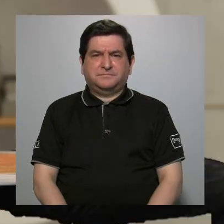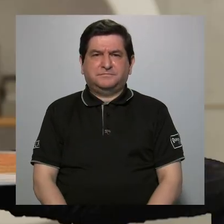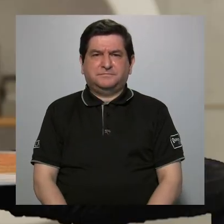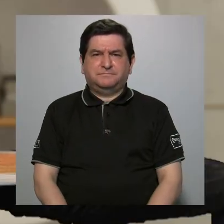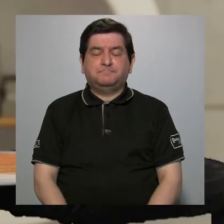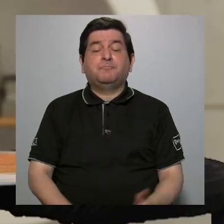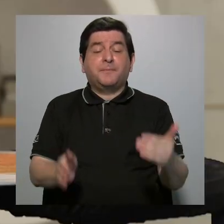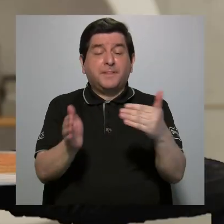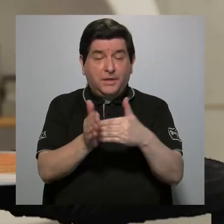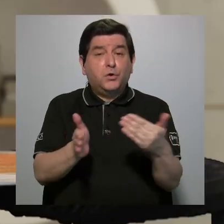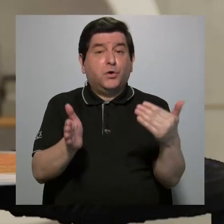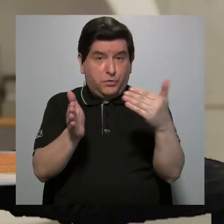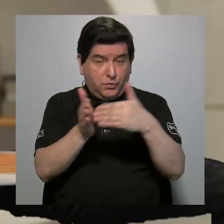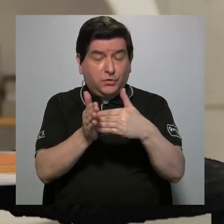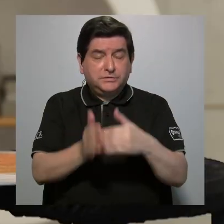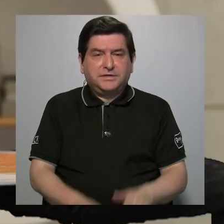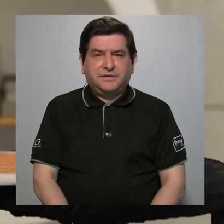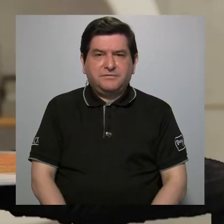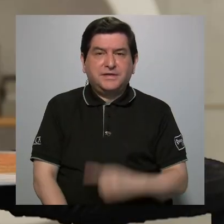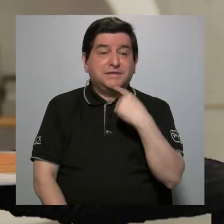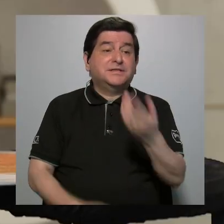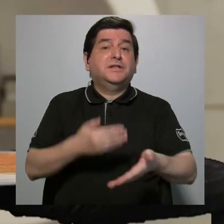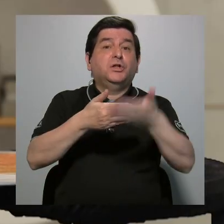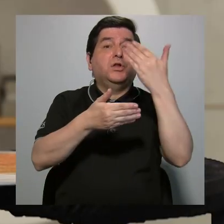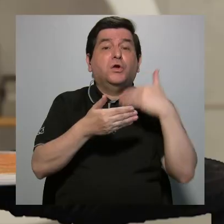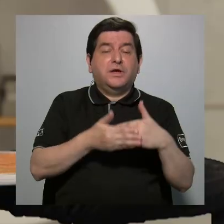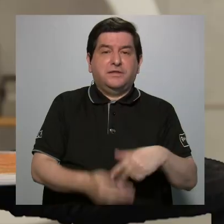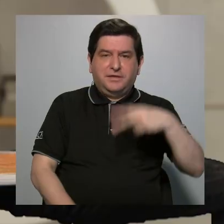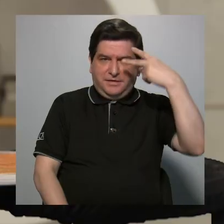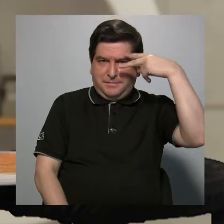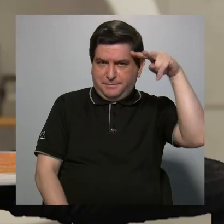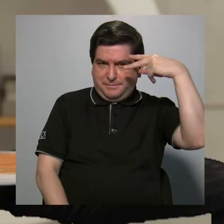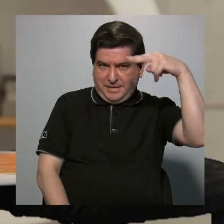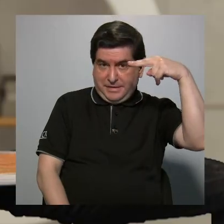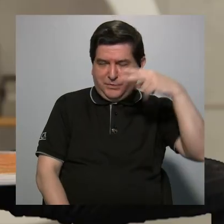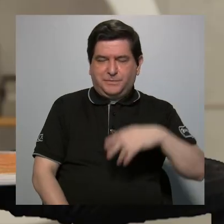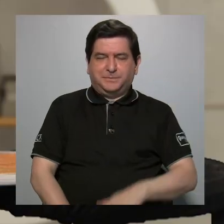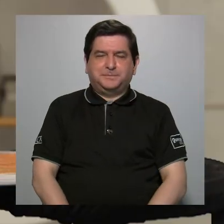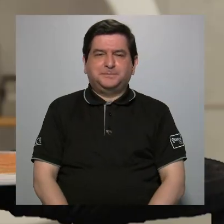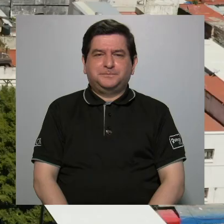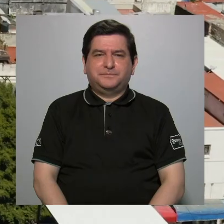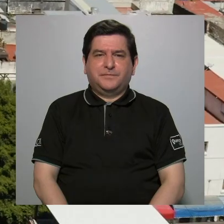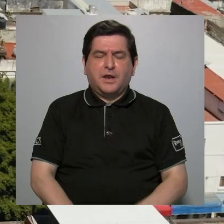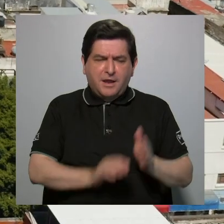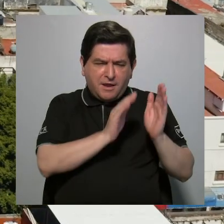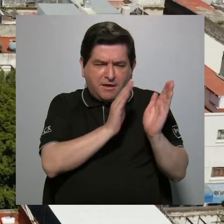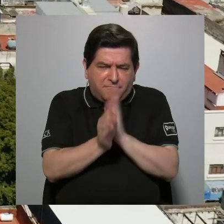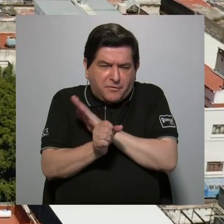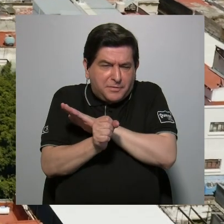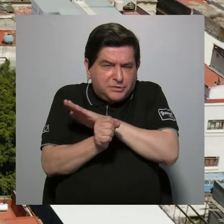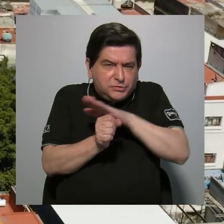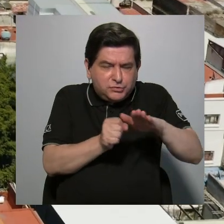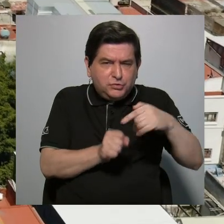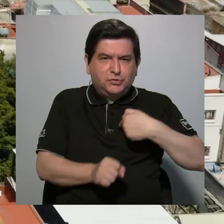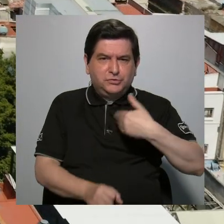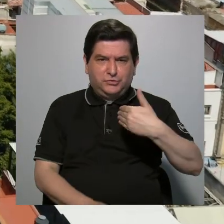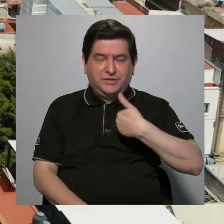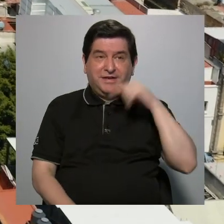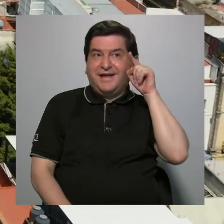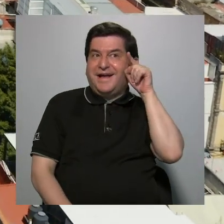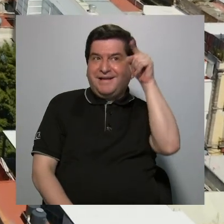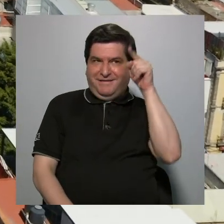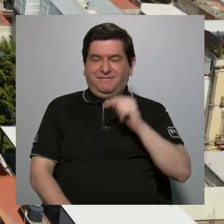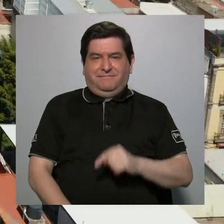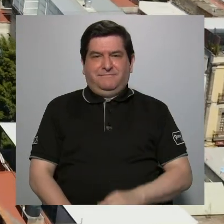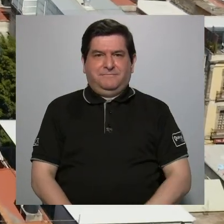Bueno, volviendo un poco a lo que le decía anteriormente de México, de esa formación integral que yo recibí